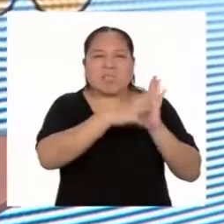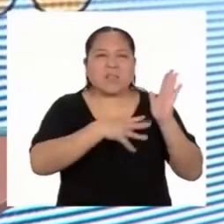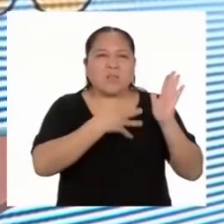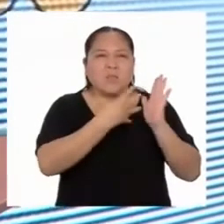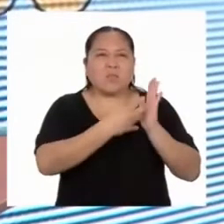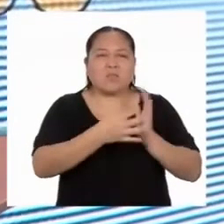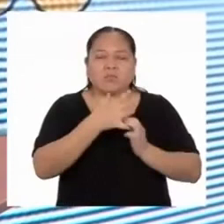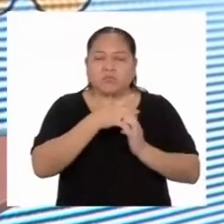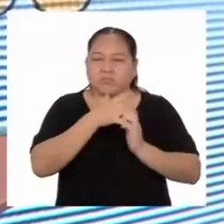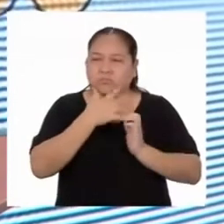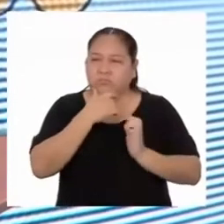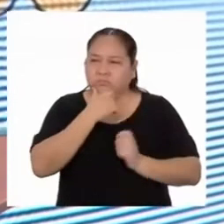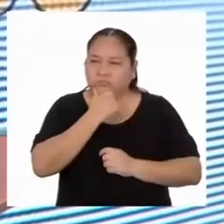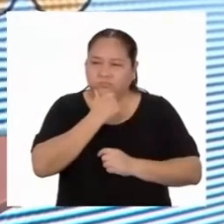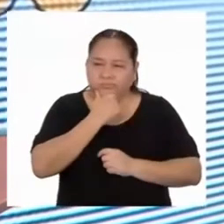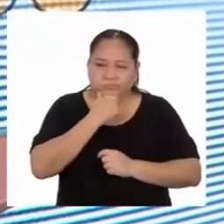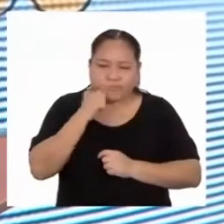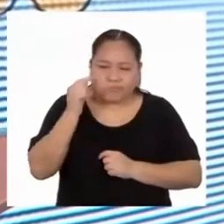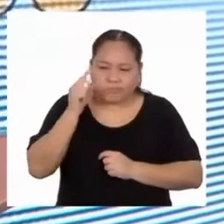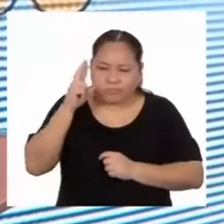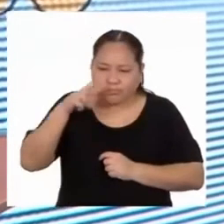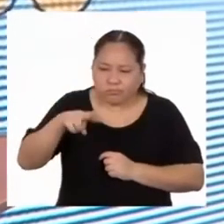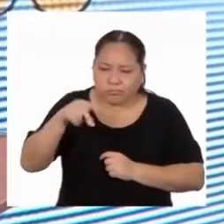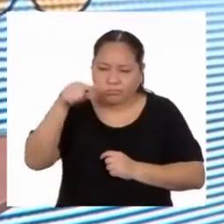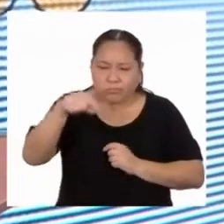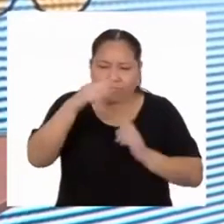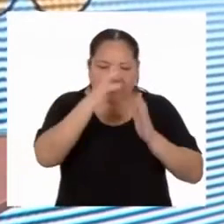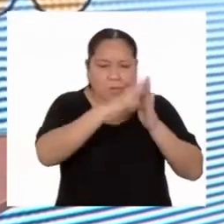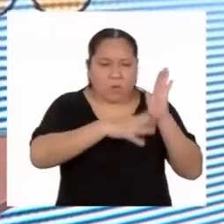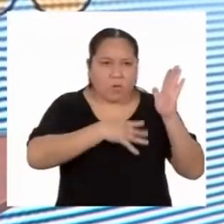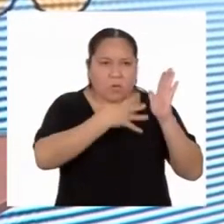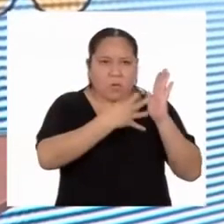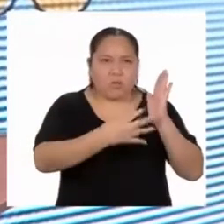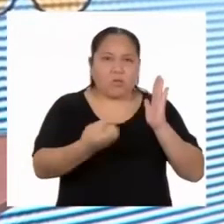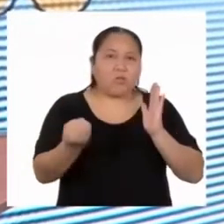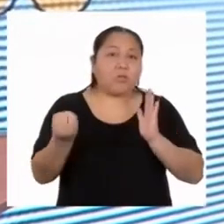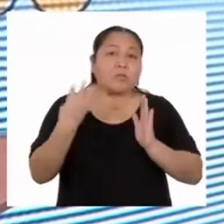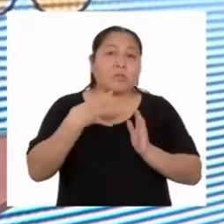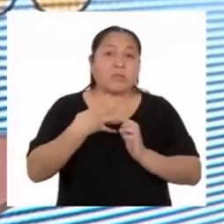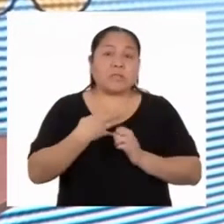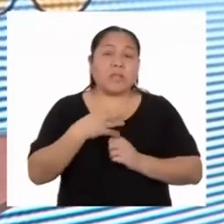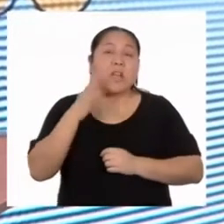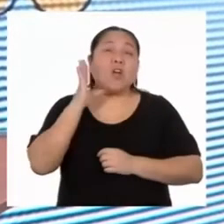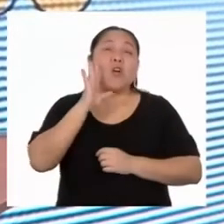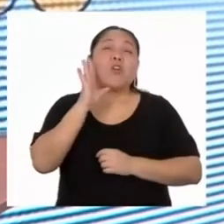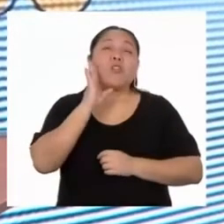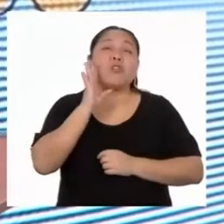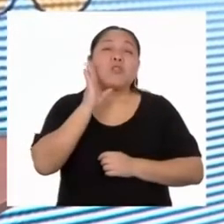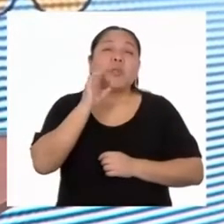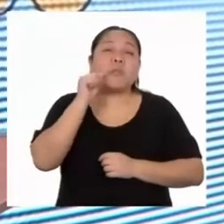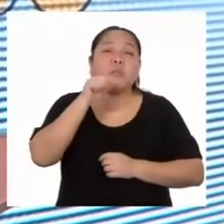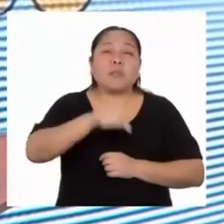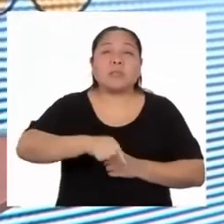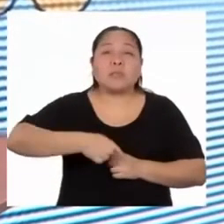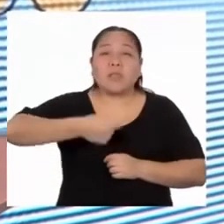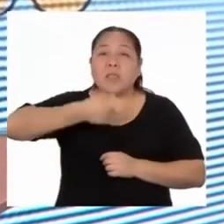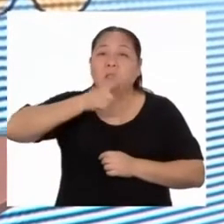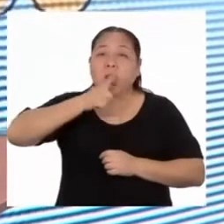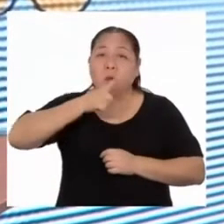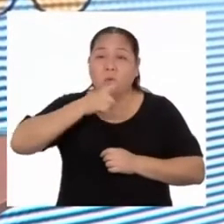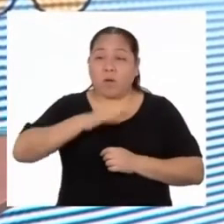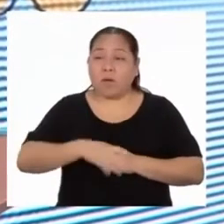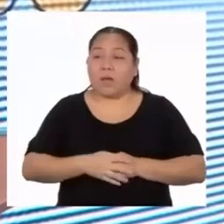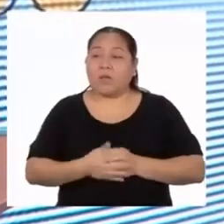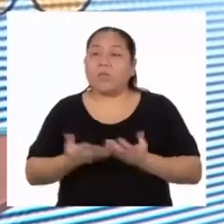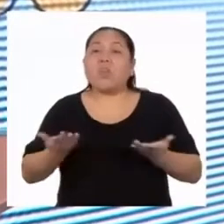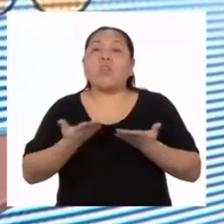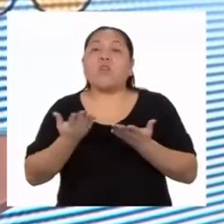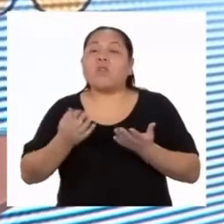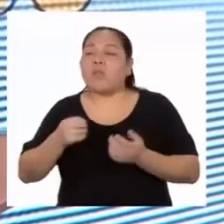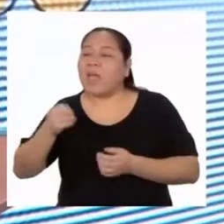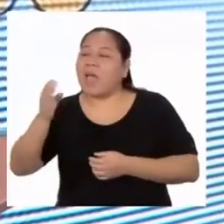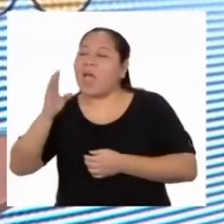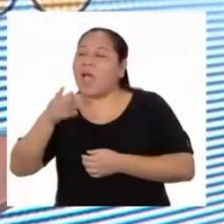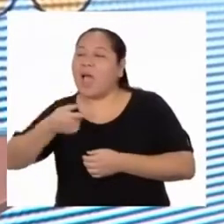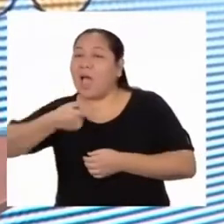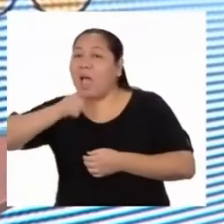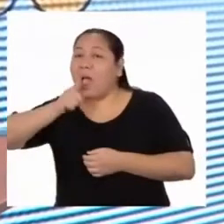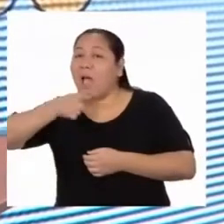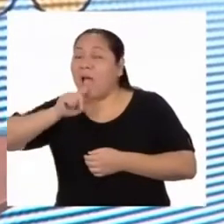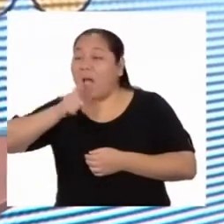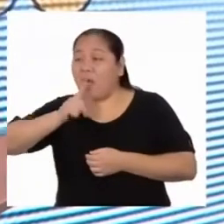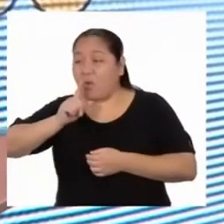ver, el cuadro nos habla de una contaminación del agua a través de aguas residuales